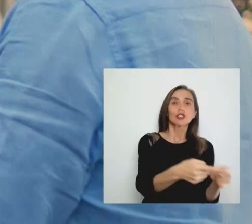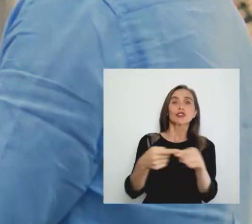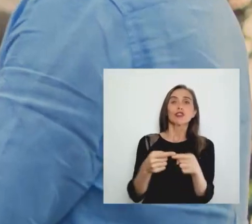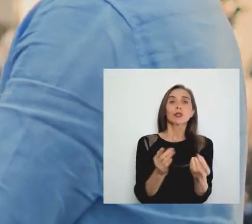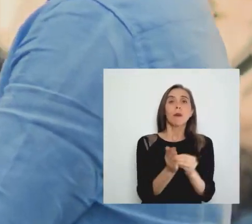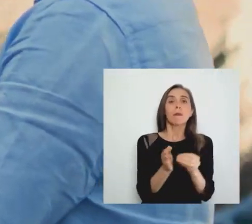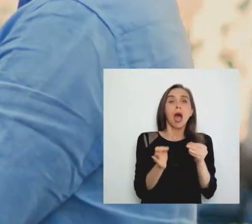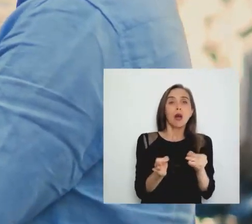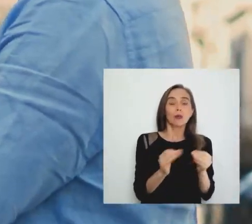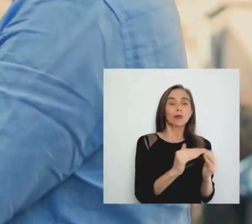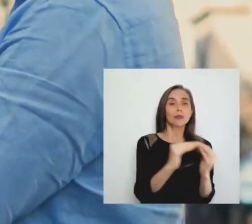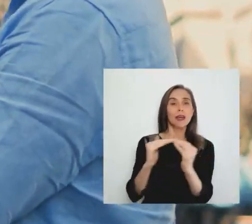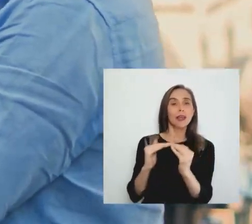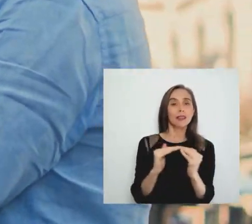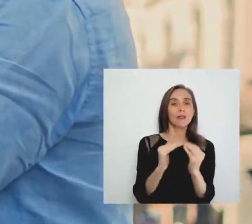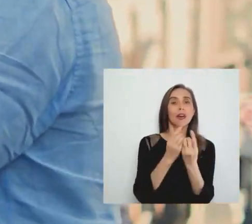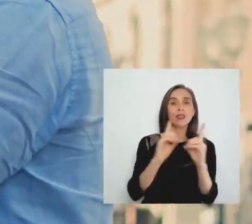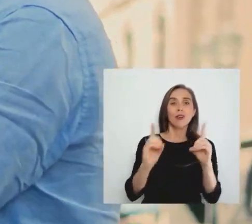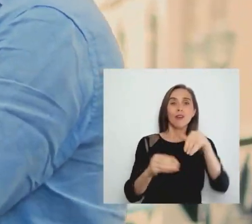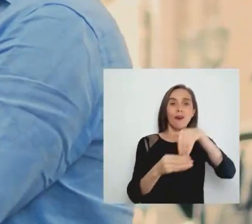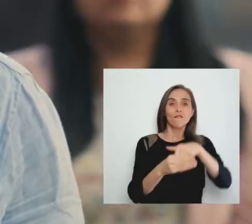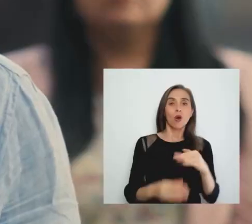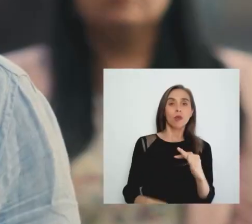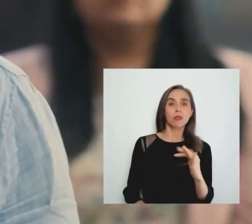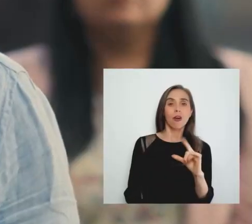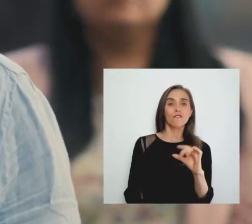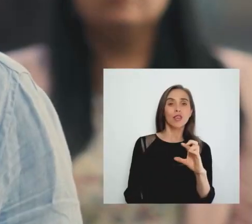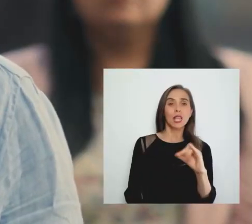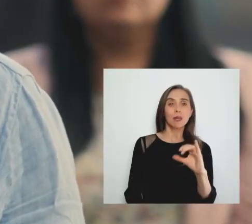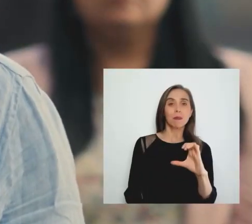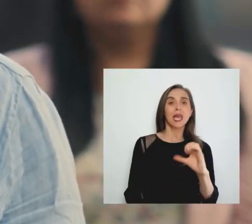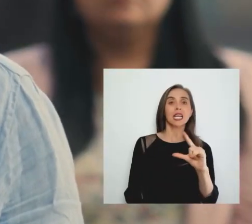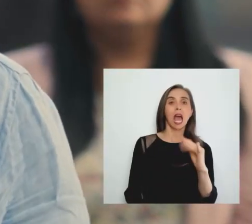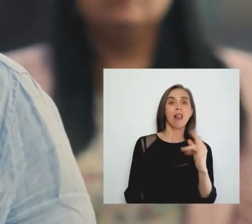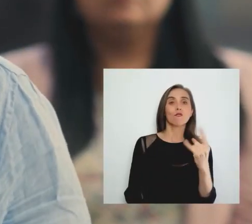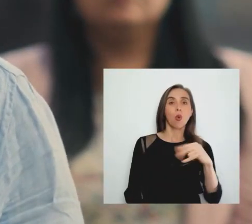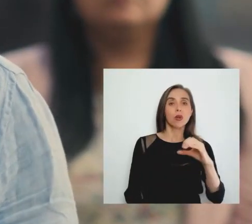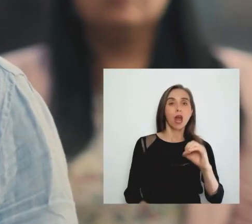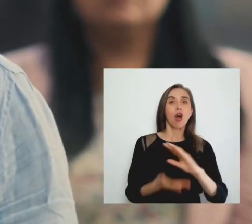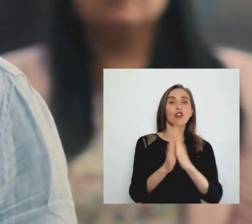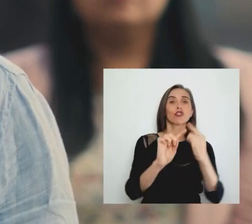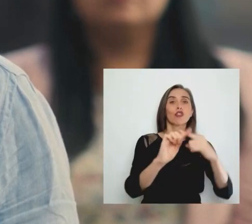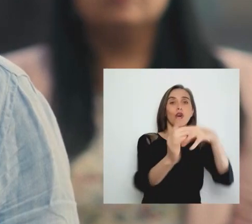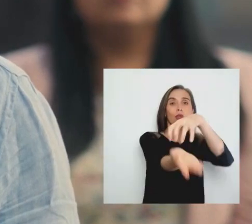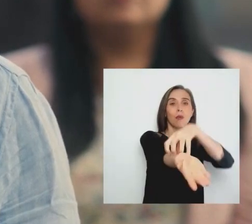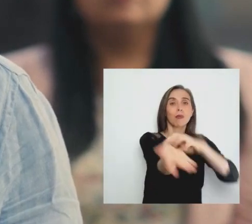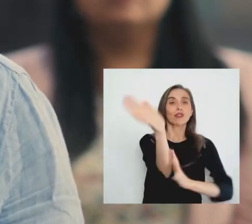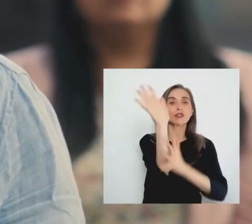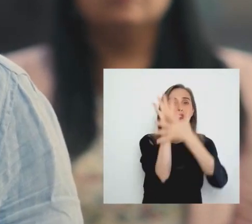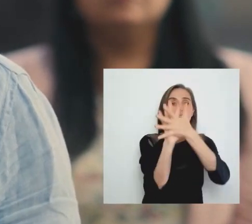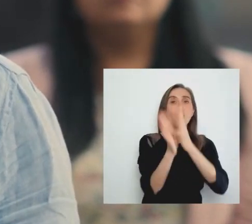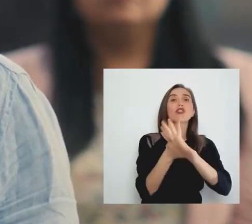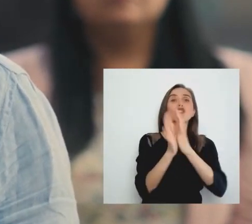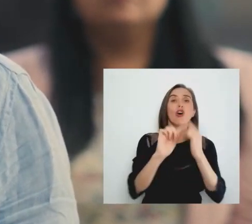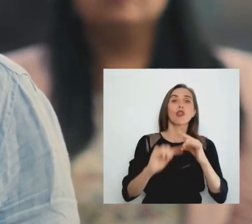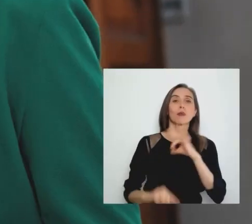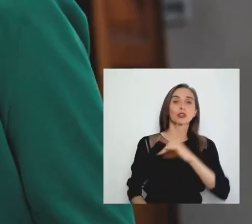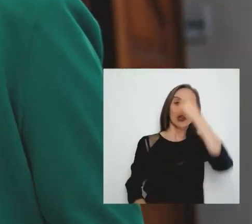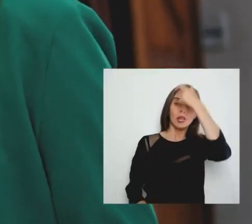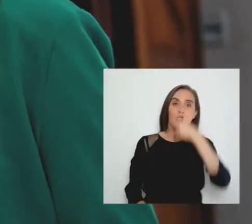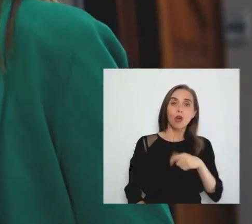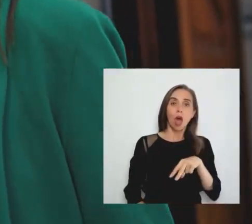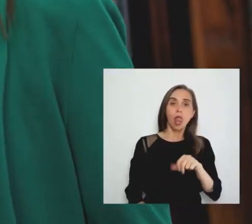una sociedad más justa equitativa y democrática vota Felipe calculado todo por la araucanía todo por